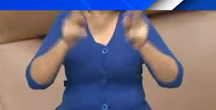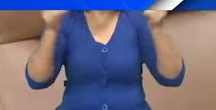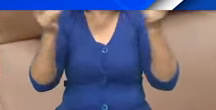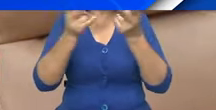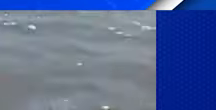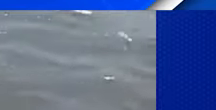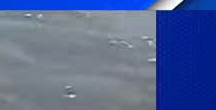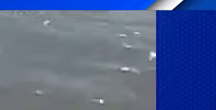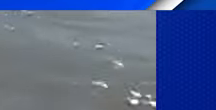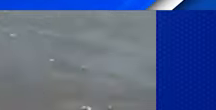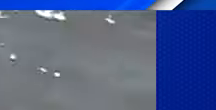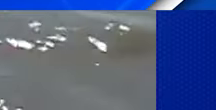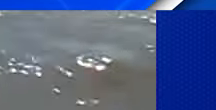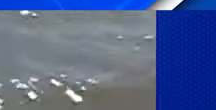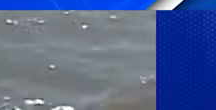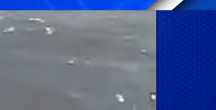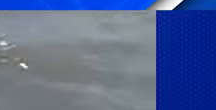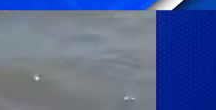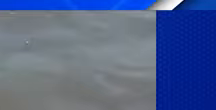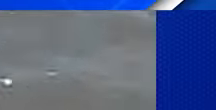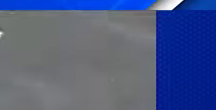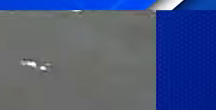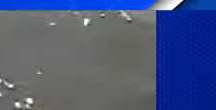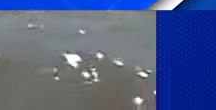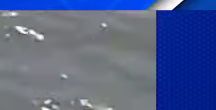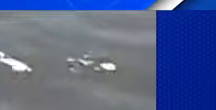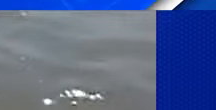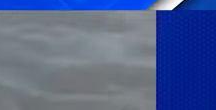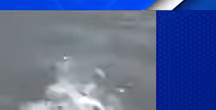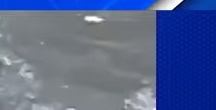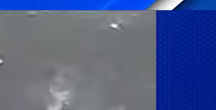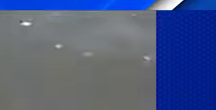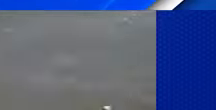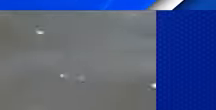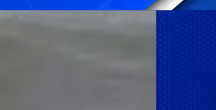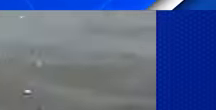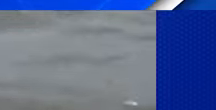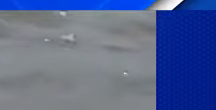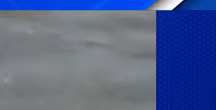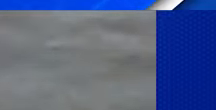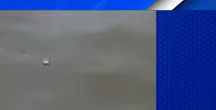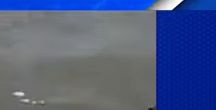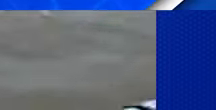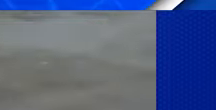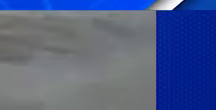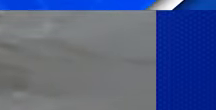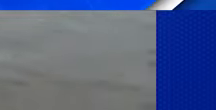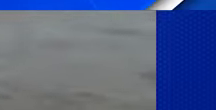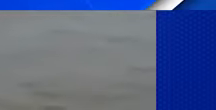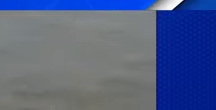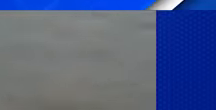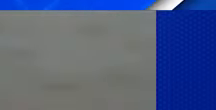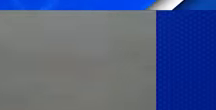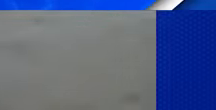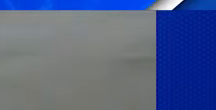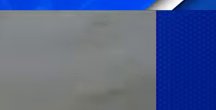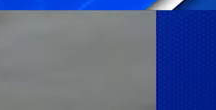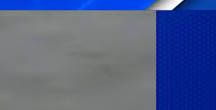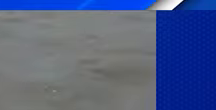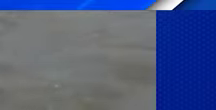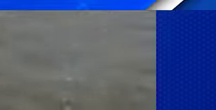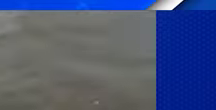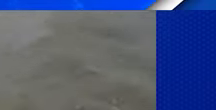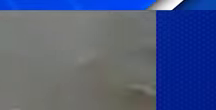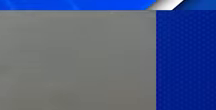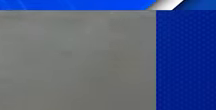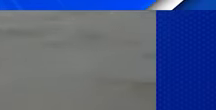personas. La modificación lo que hace es cambiar la tasa de referencia, pasando de la tasa de oferta interbancaria